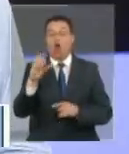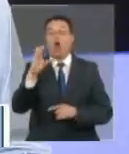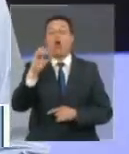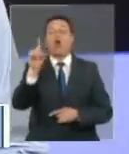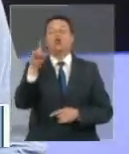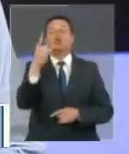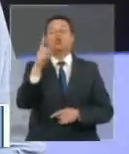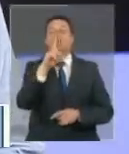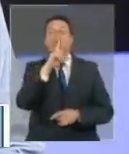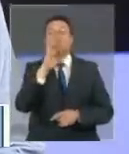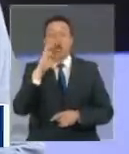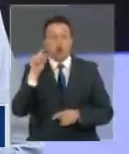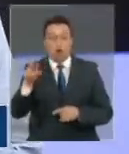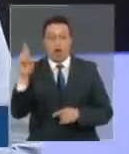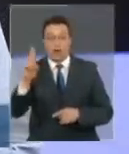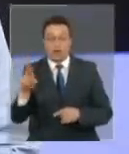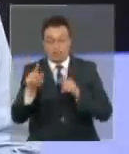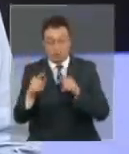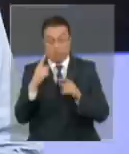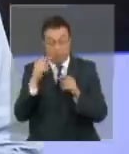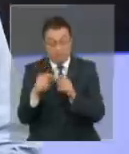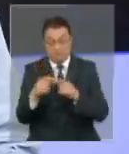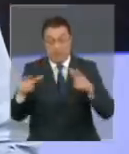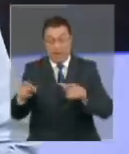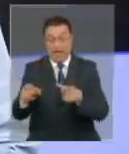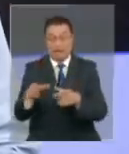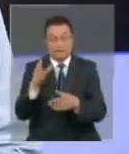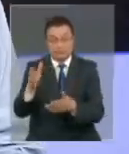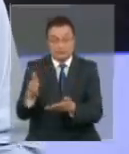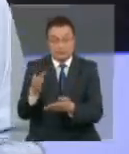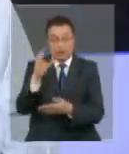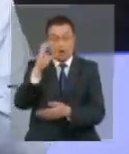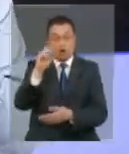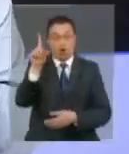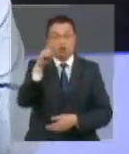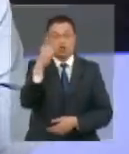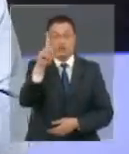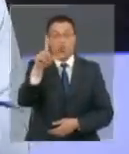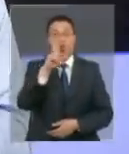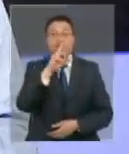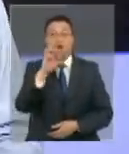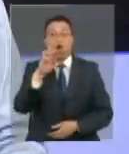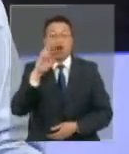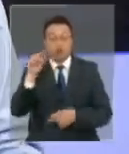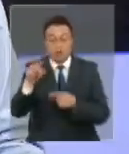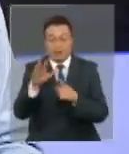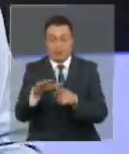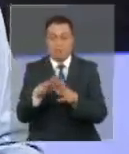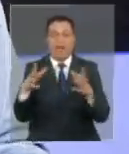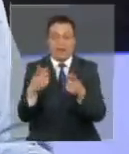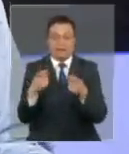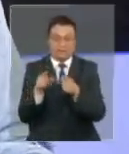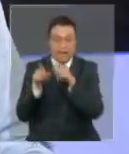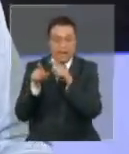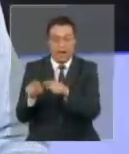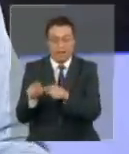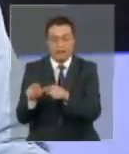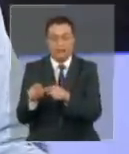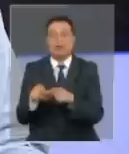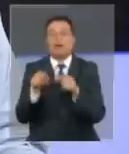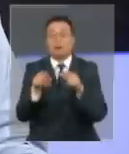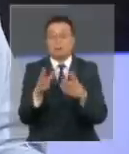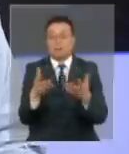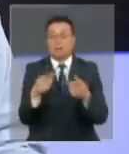nosotros aumentamos la cobertura gratuita en el consultorio, vamos a llegar a los vecinos más necesitados. Pero eso es legal. Por lo